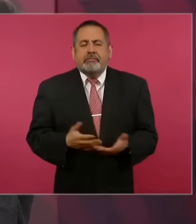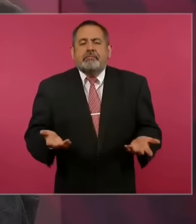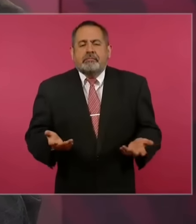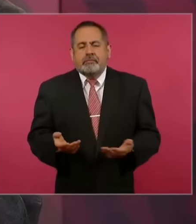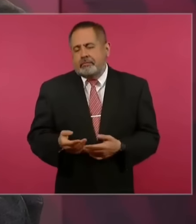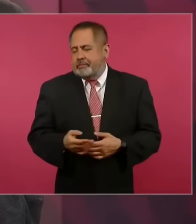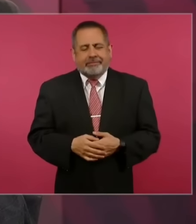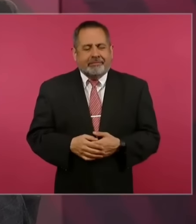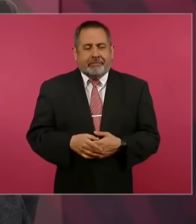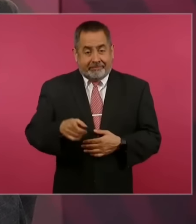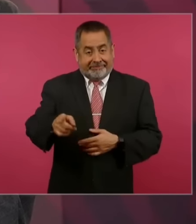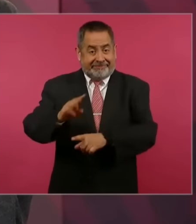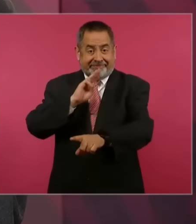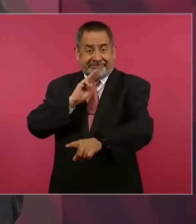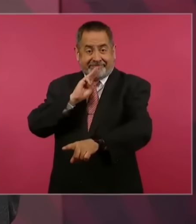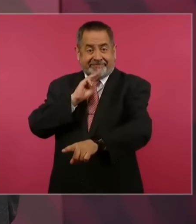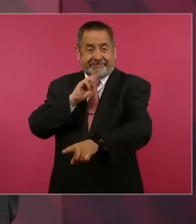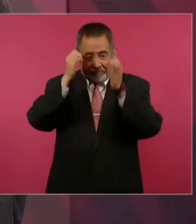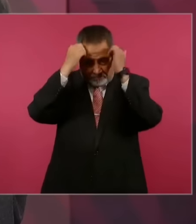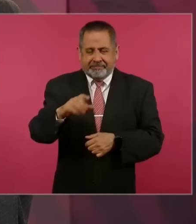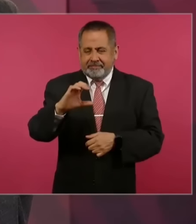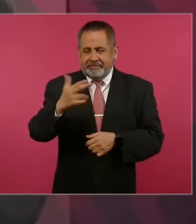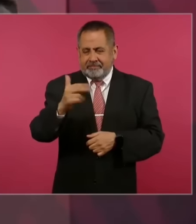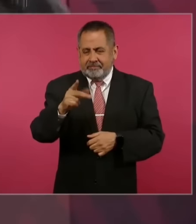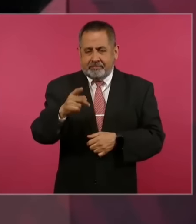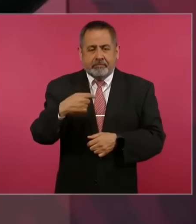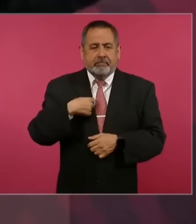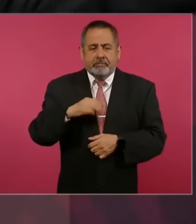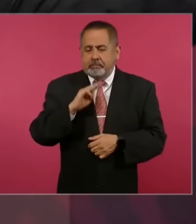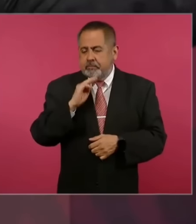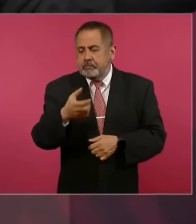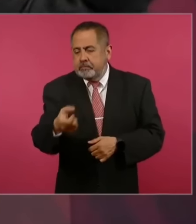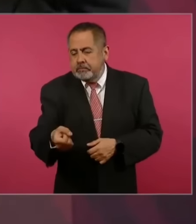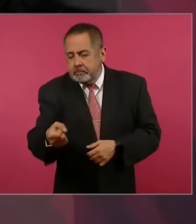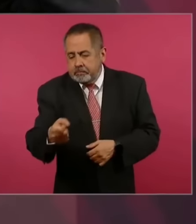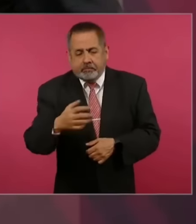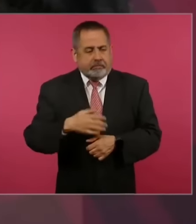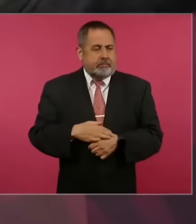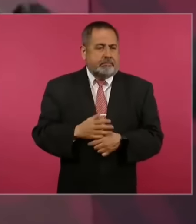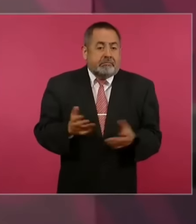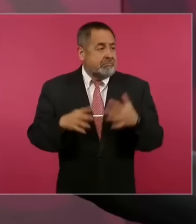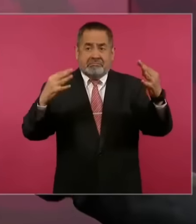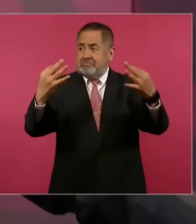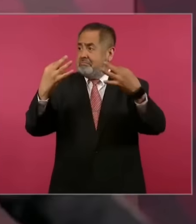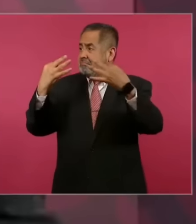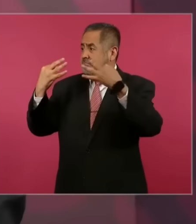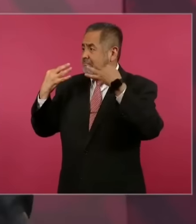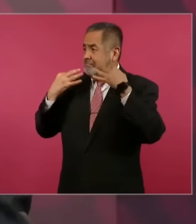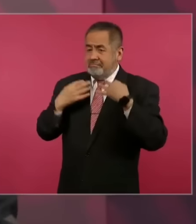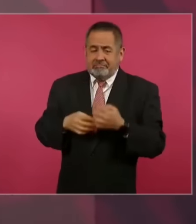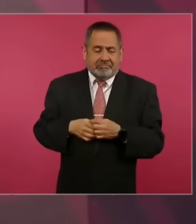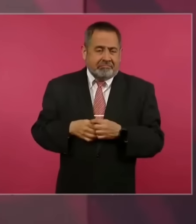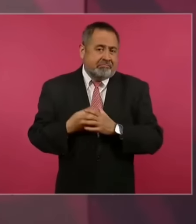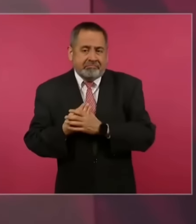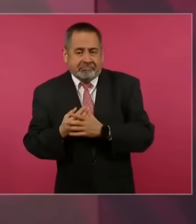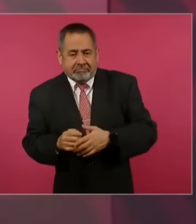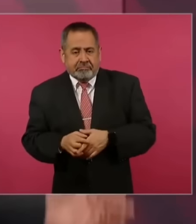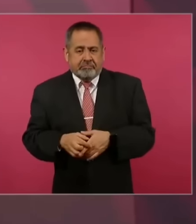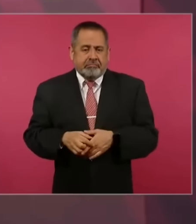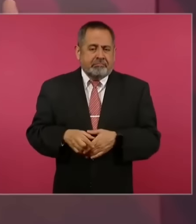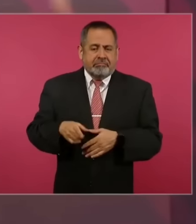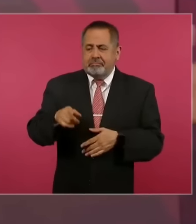mamá de Guzmán Loera. Ahí está la prueba, que es un asunto público, una supervisión, que van